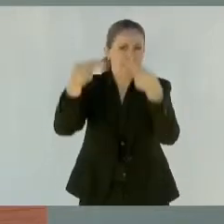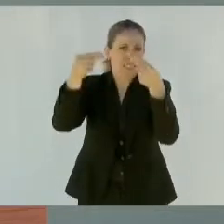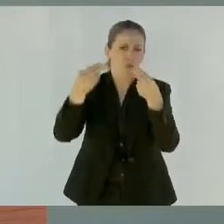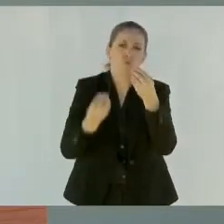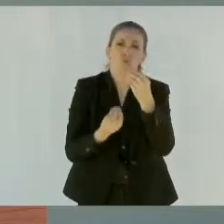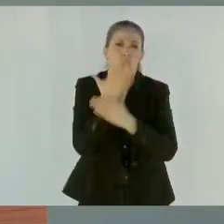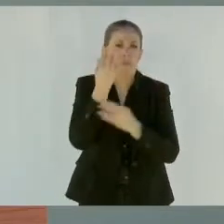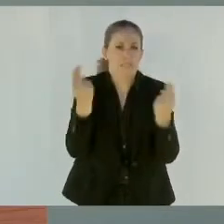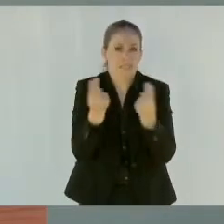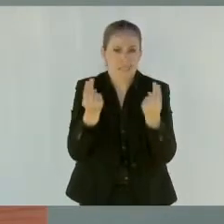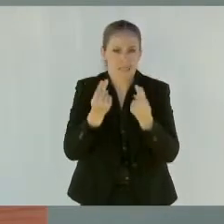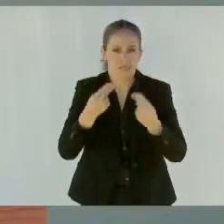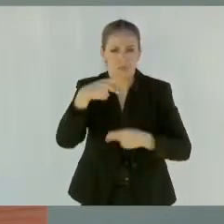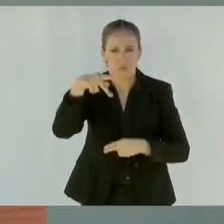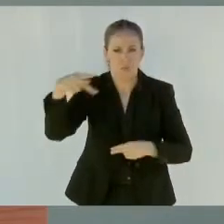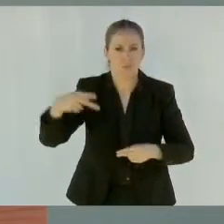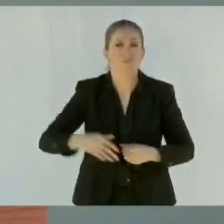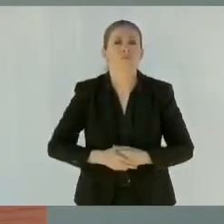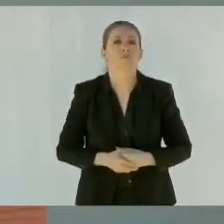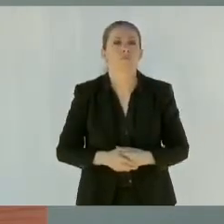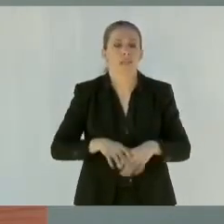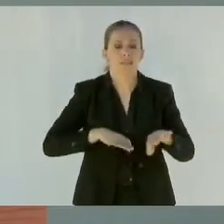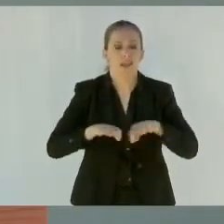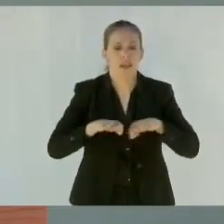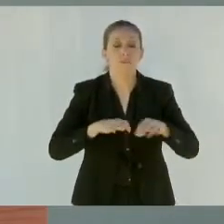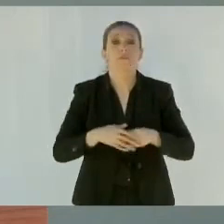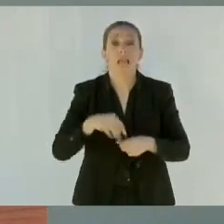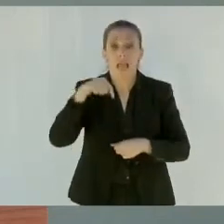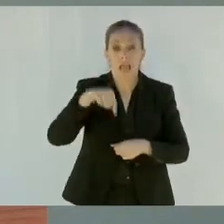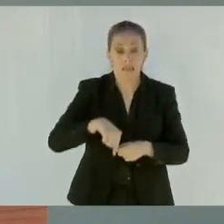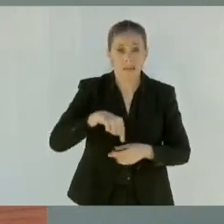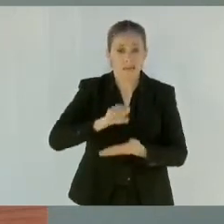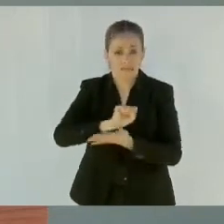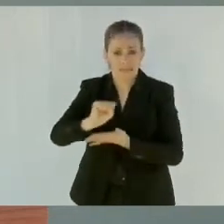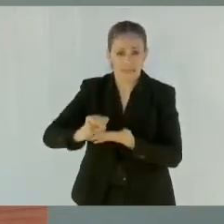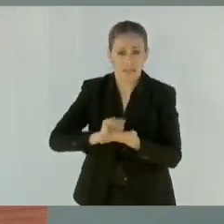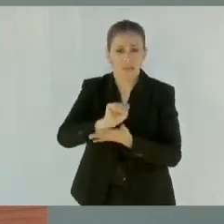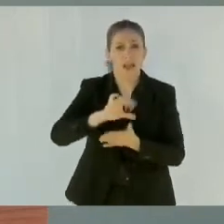resumen? En Sabinas hay